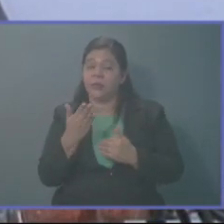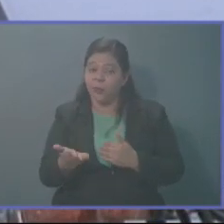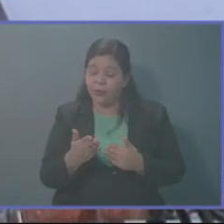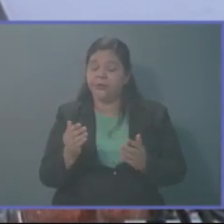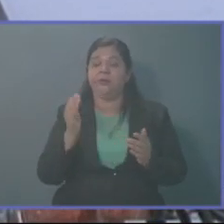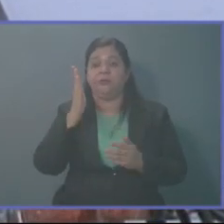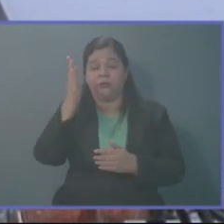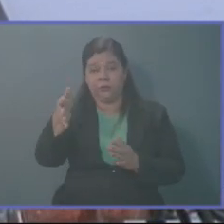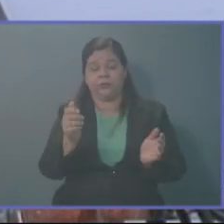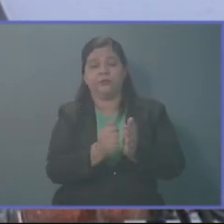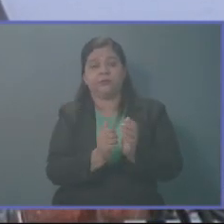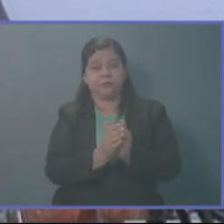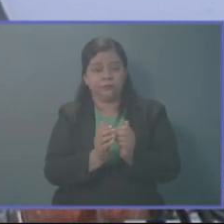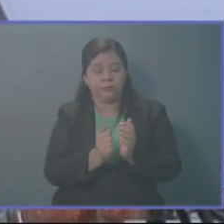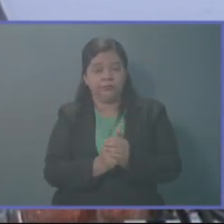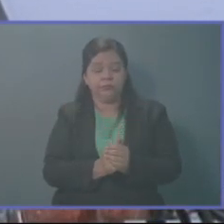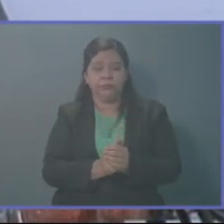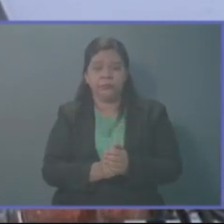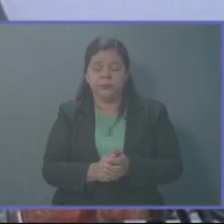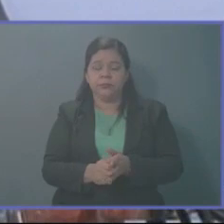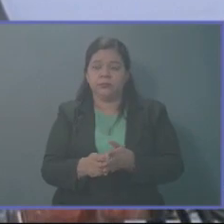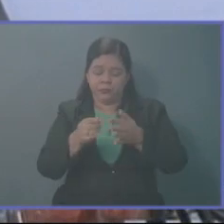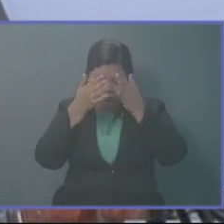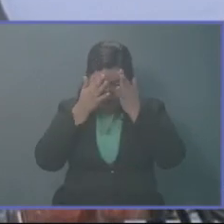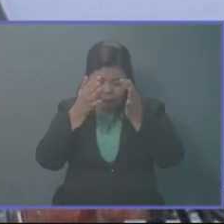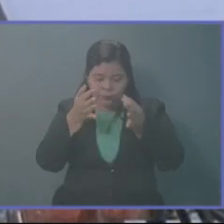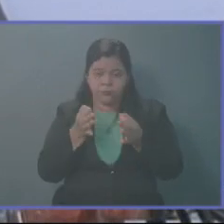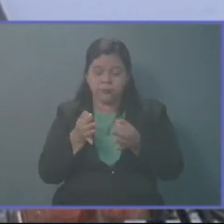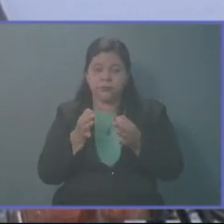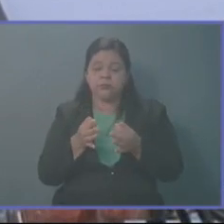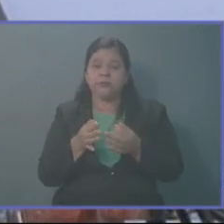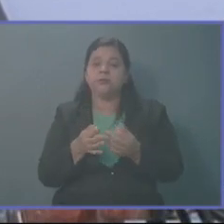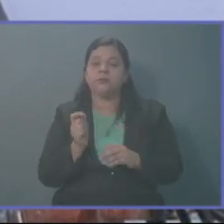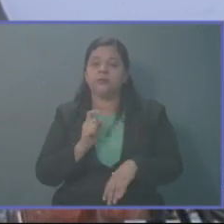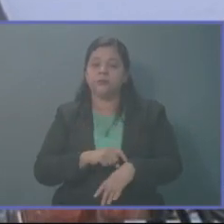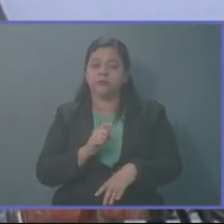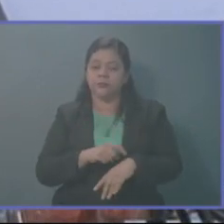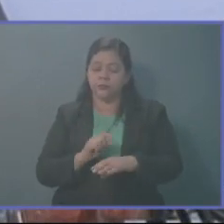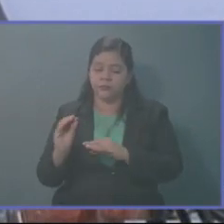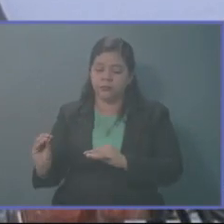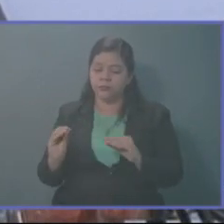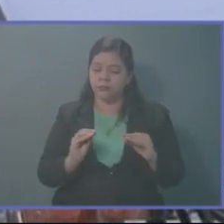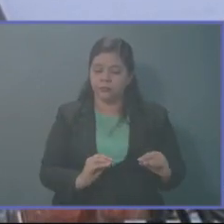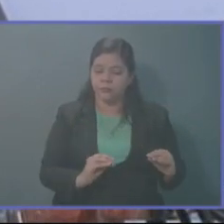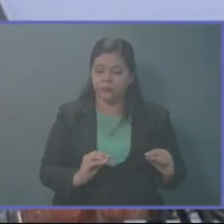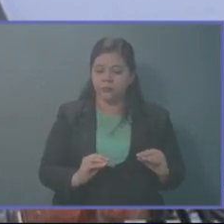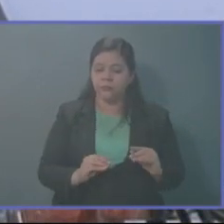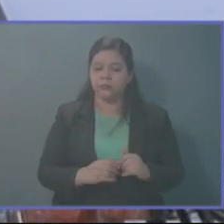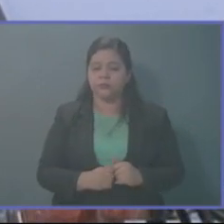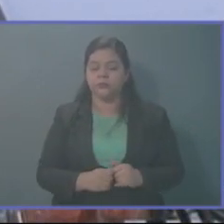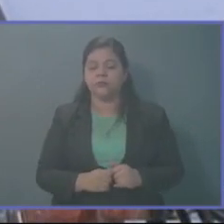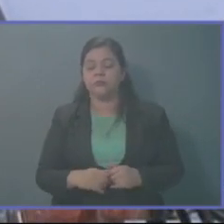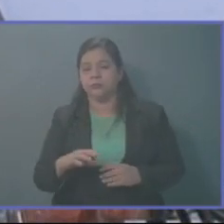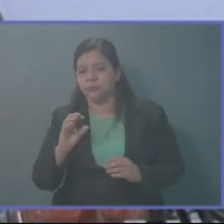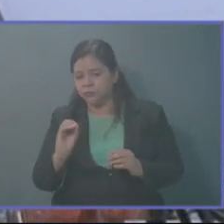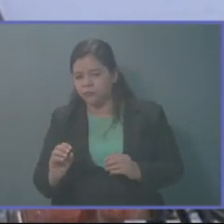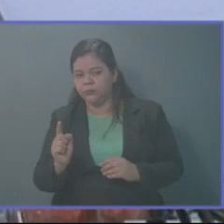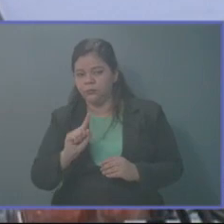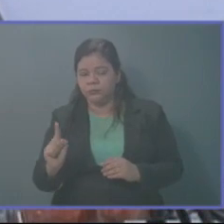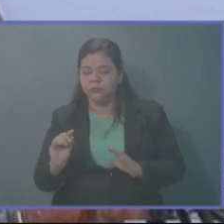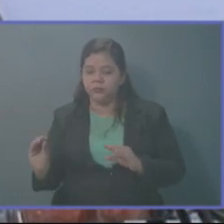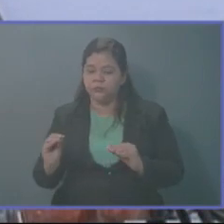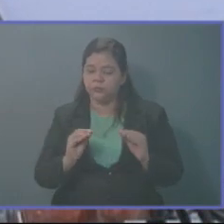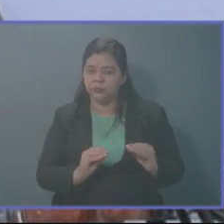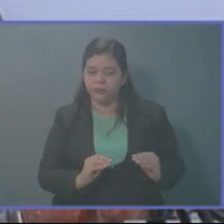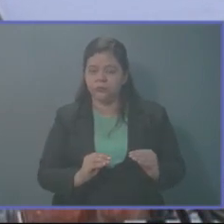también una discrecionalidad a la hora de aplicar o no, o de autorizar o no